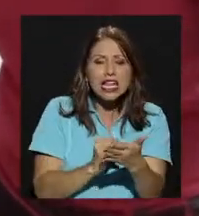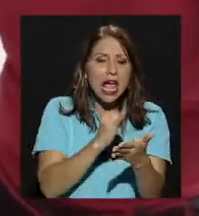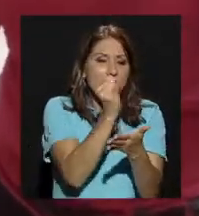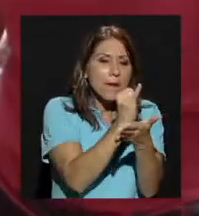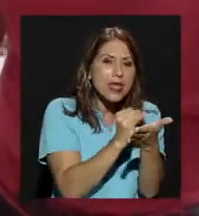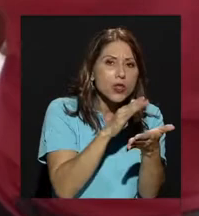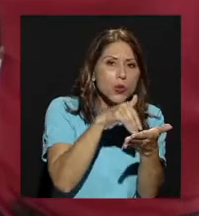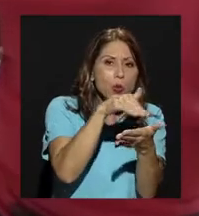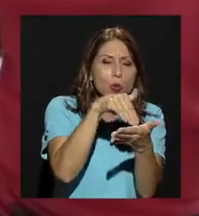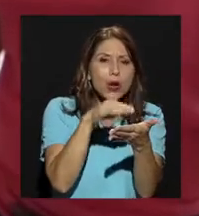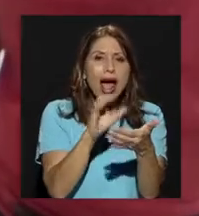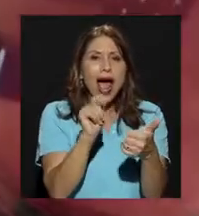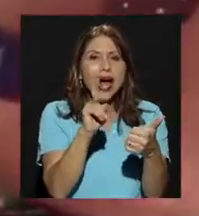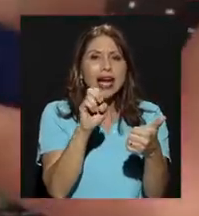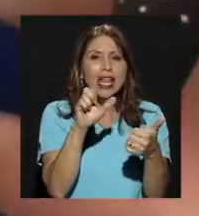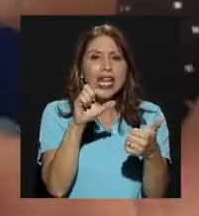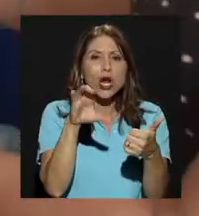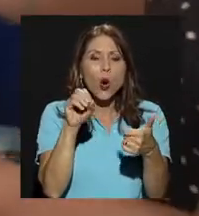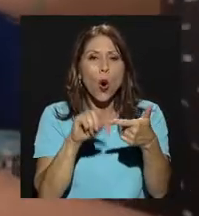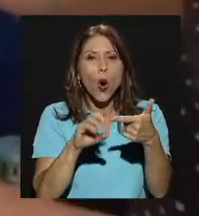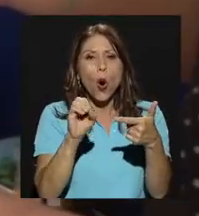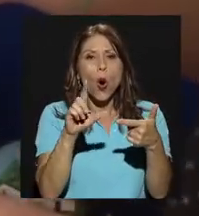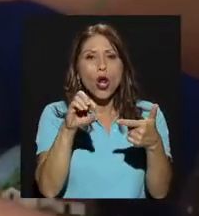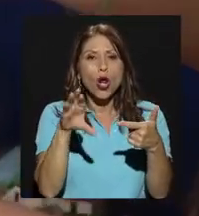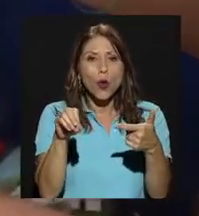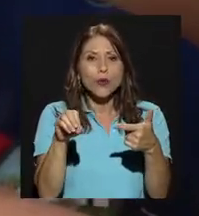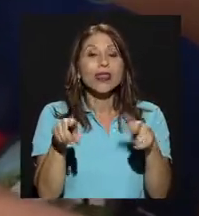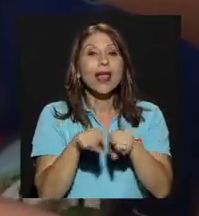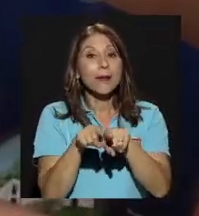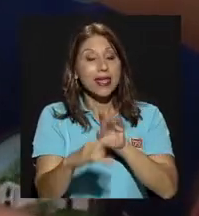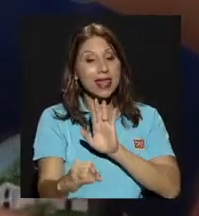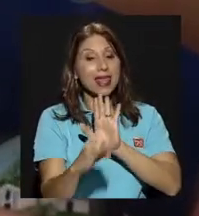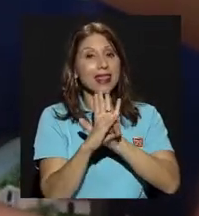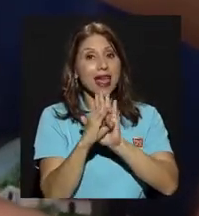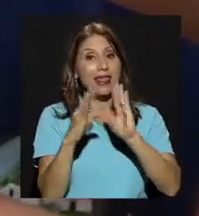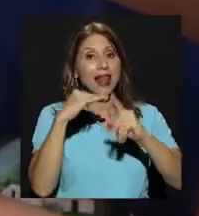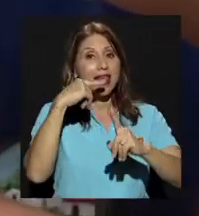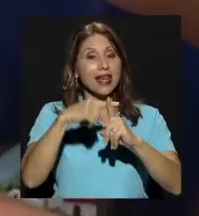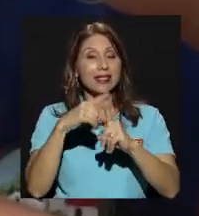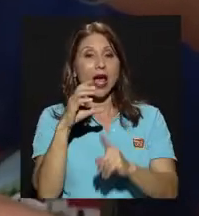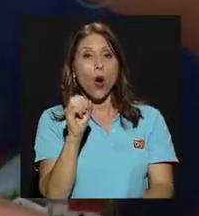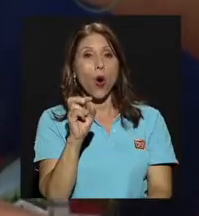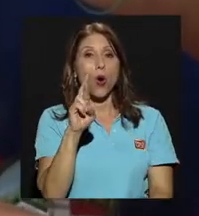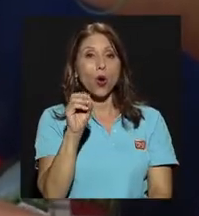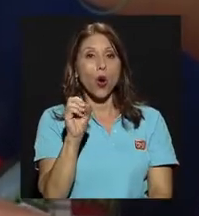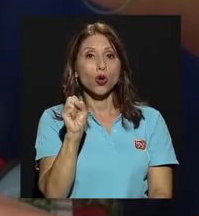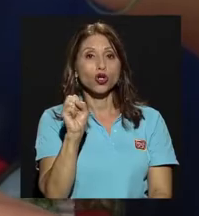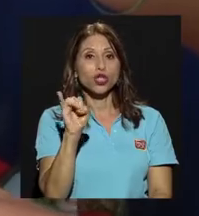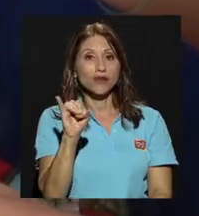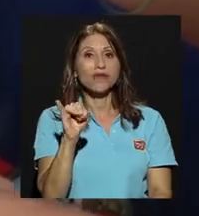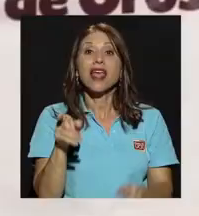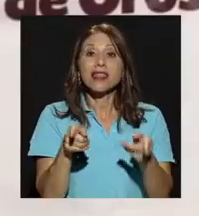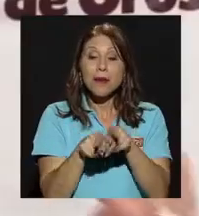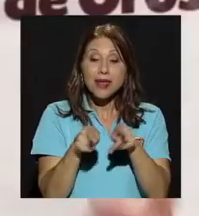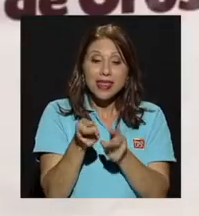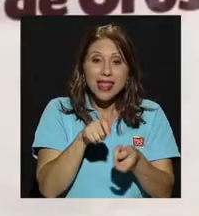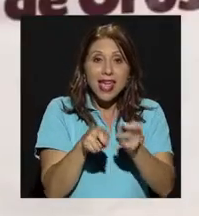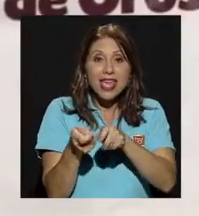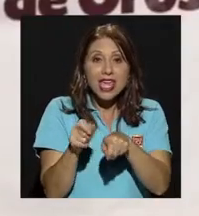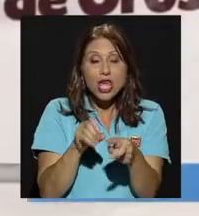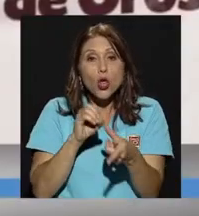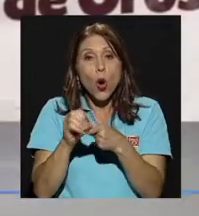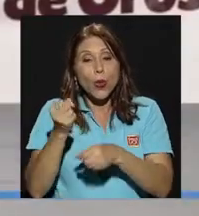pintura, acrílico, óleo, la identidad de la iglesia de Orosi, ahora tenemos tejido, talla en madera,